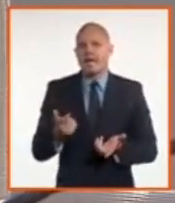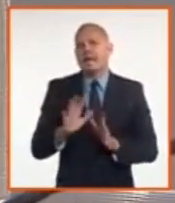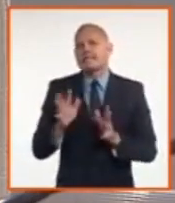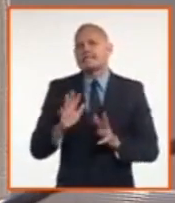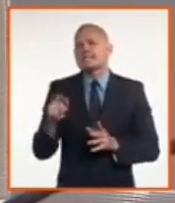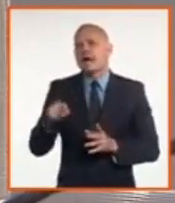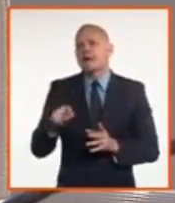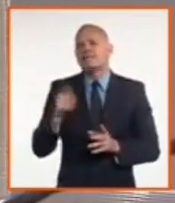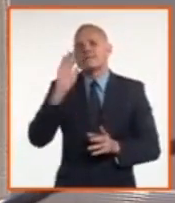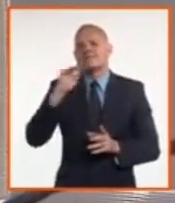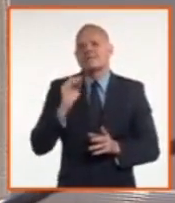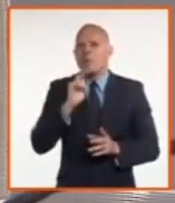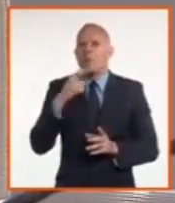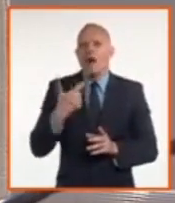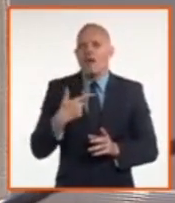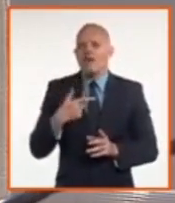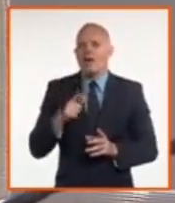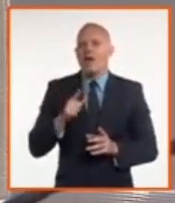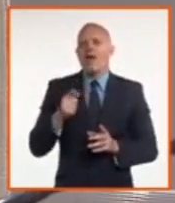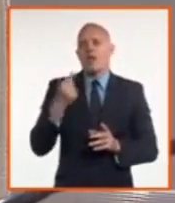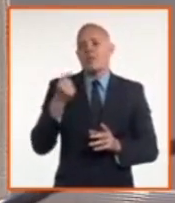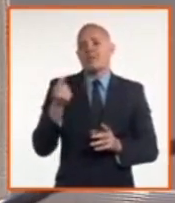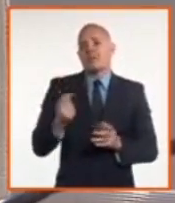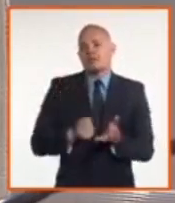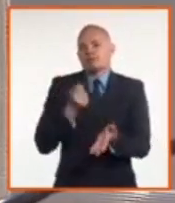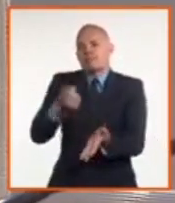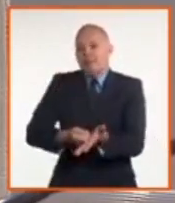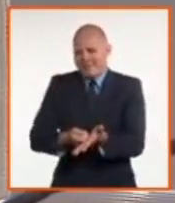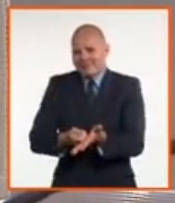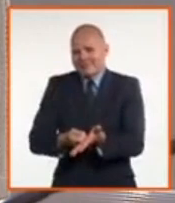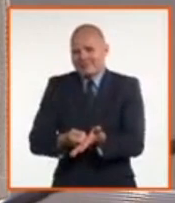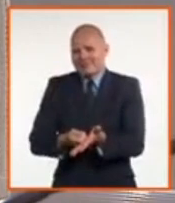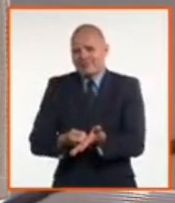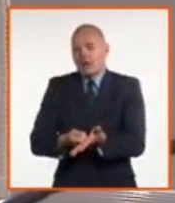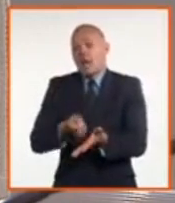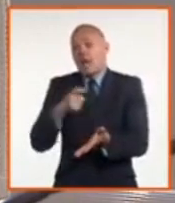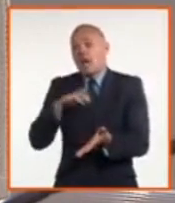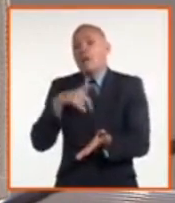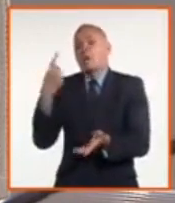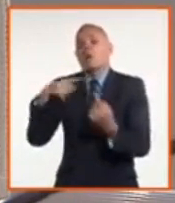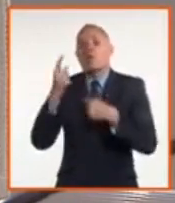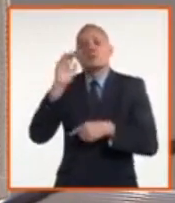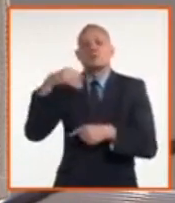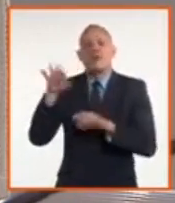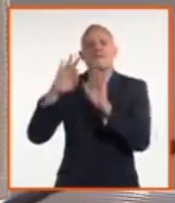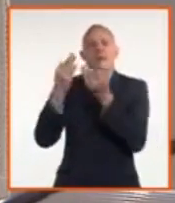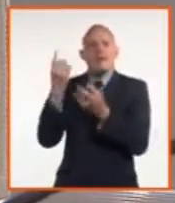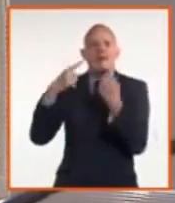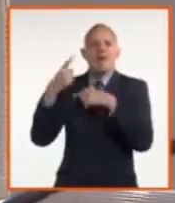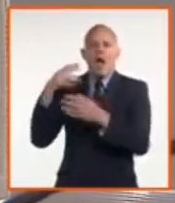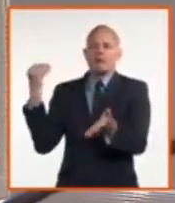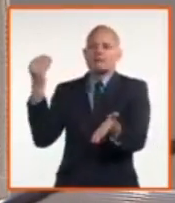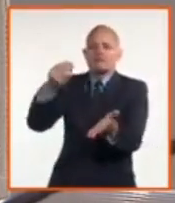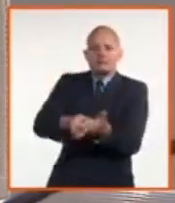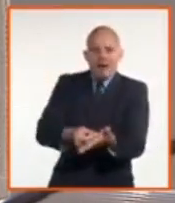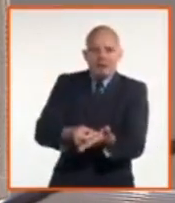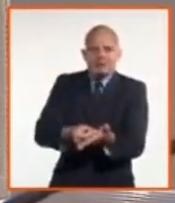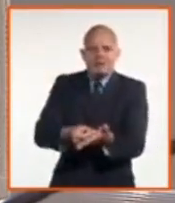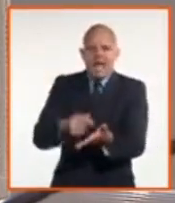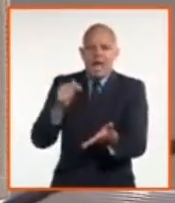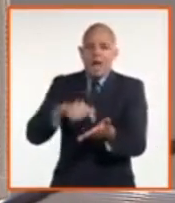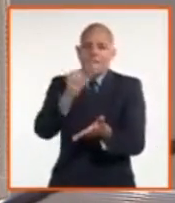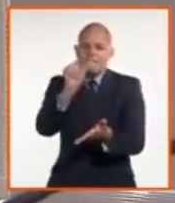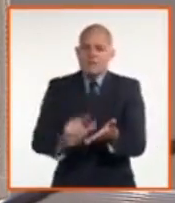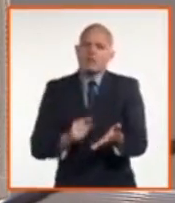se le depositen sus cuentas en pesos cubanos y también otras personas que bueno han recibido la transferencia y después le han pedido al